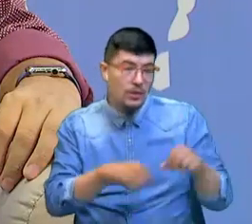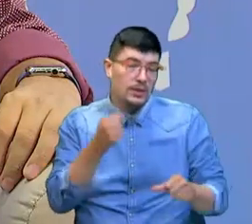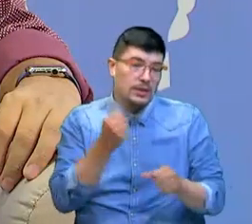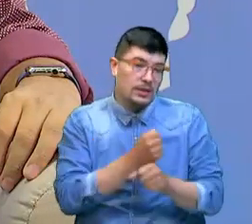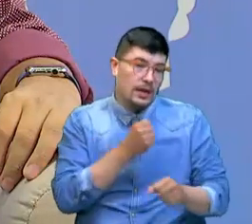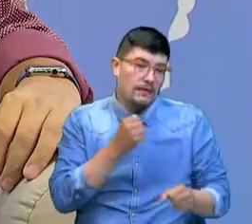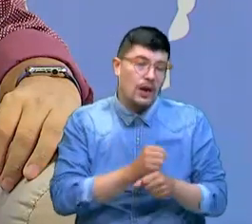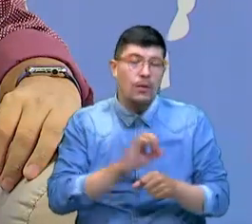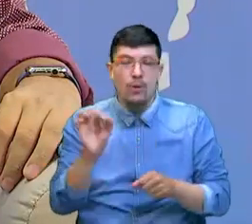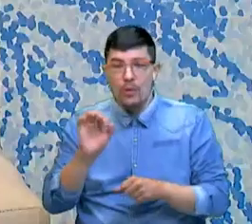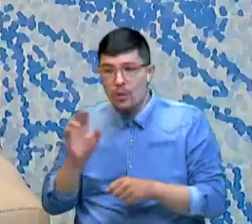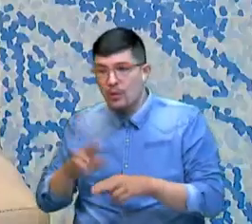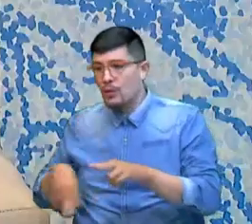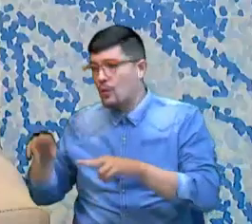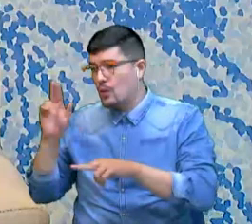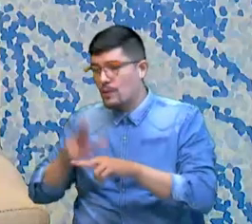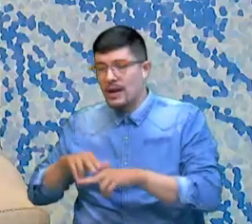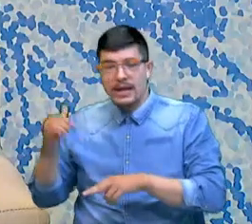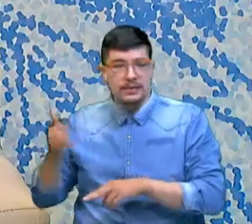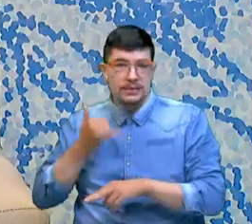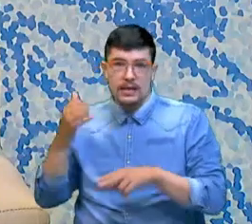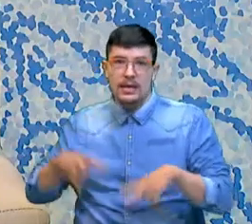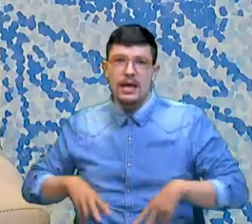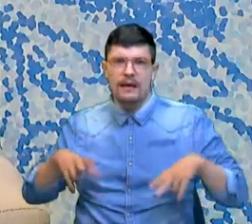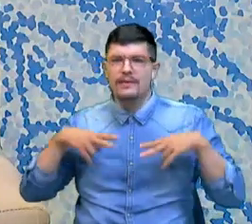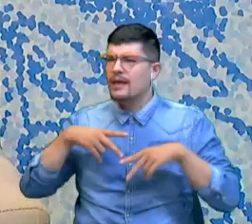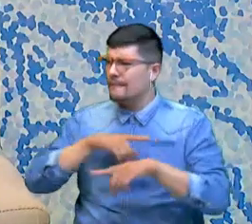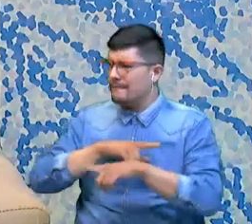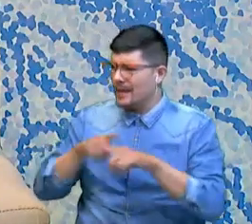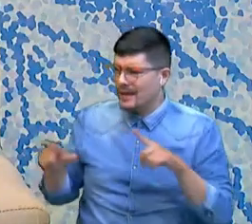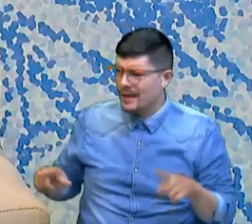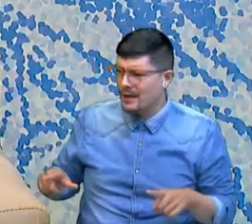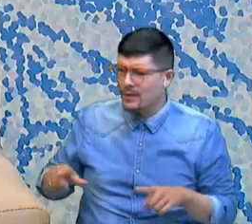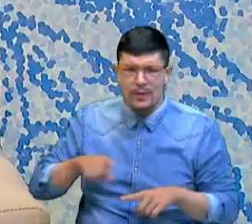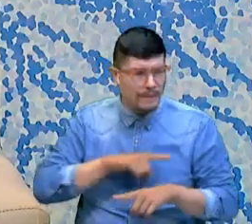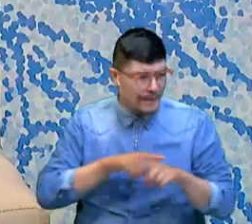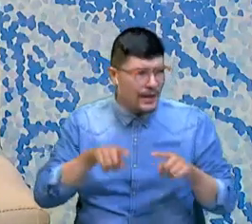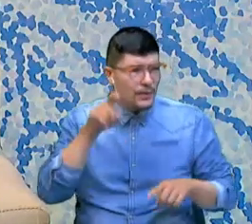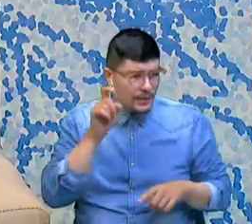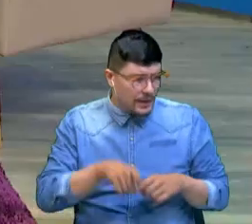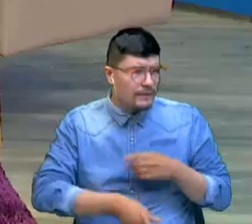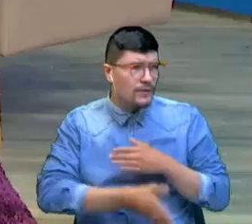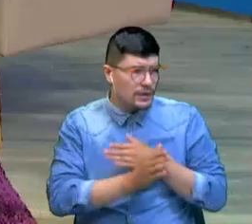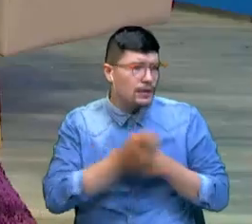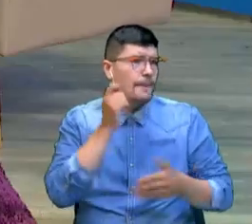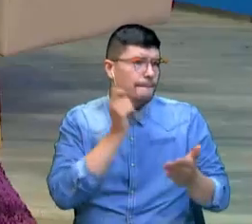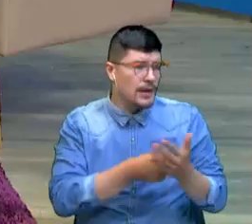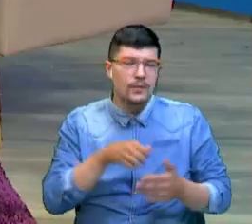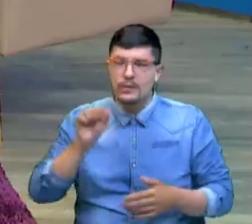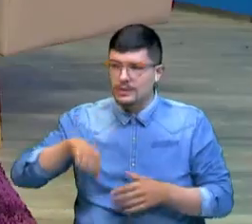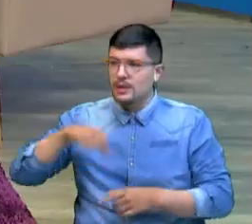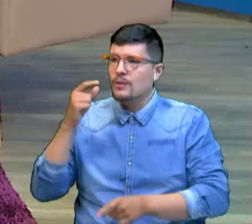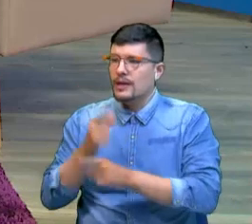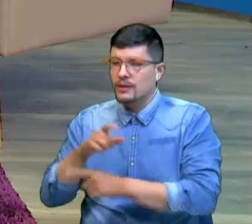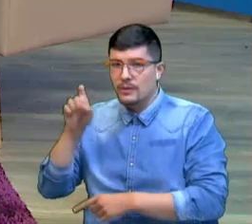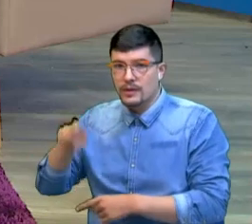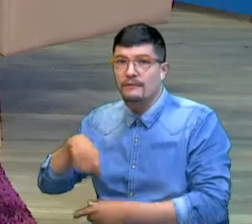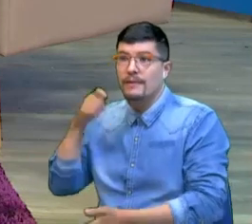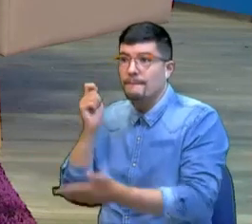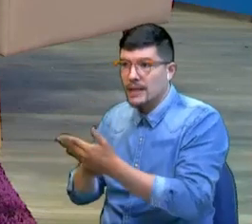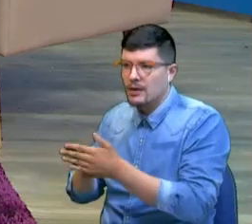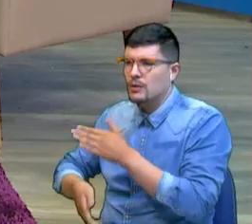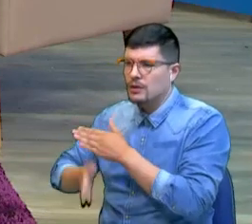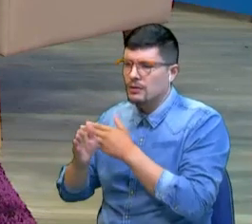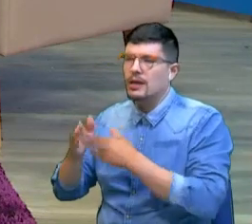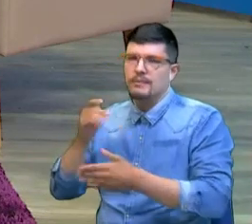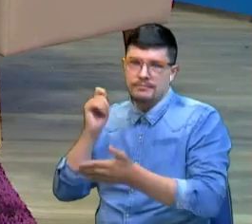es de origen común. Pero de todas maneras, en el entretanto, le deben continuar pagando. Le deben continuar pagando las incapacidades. Claro, esto es lo importante, que la persona no